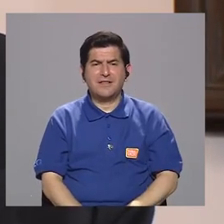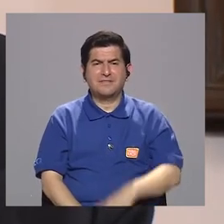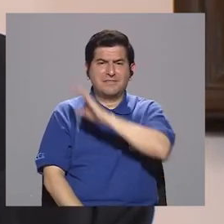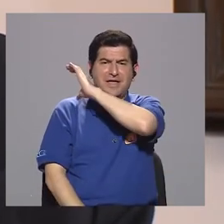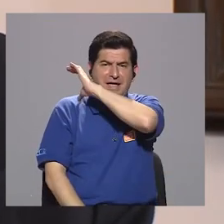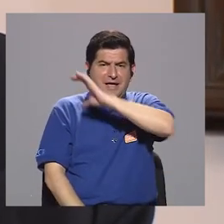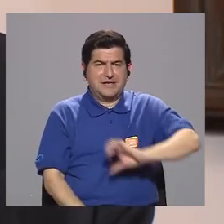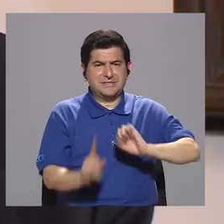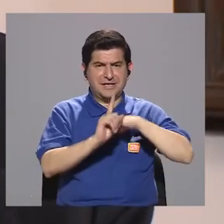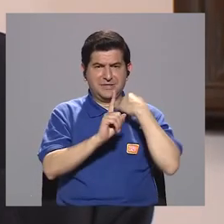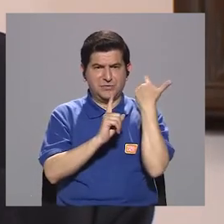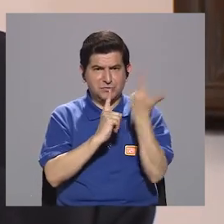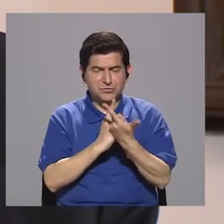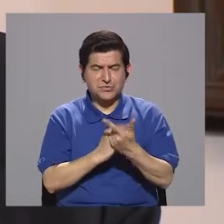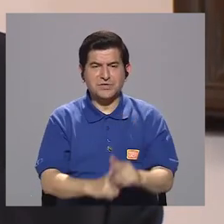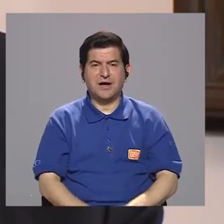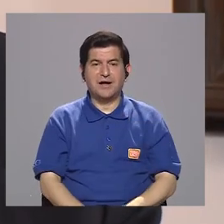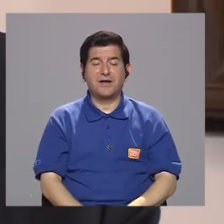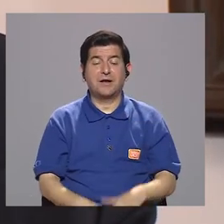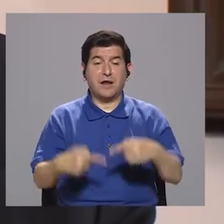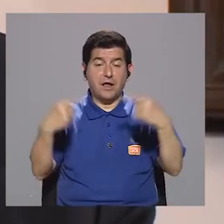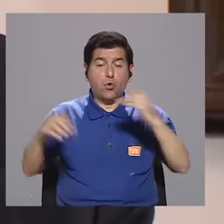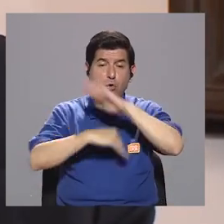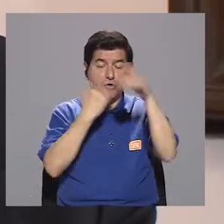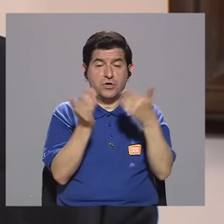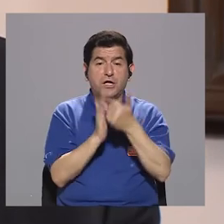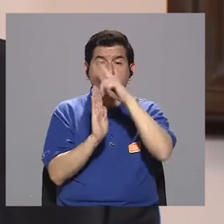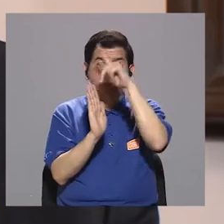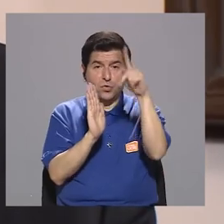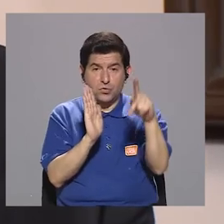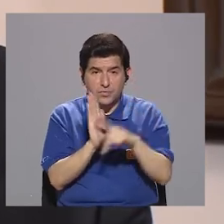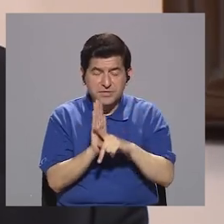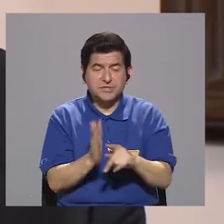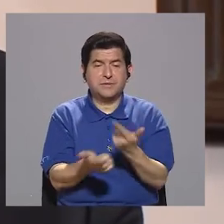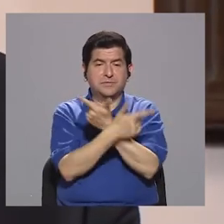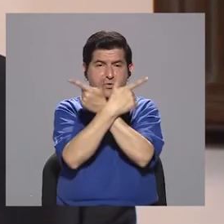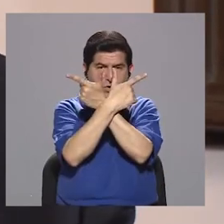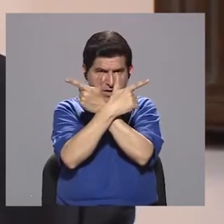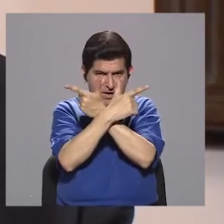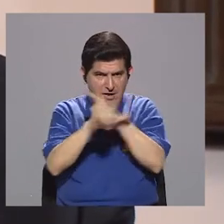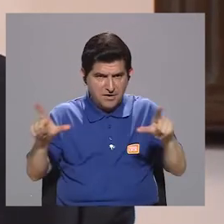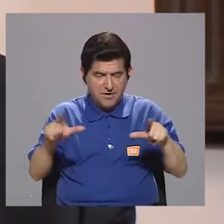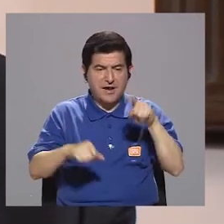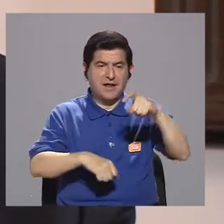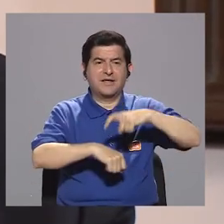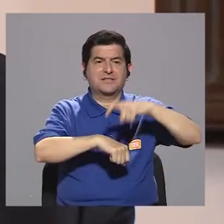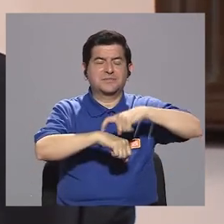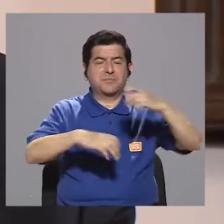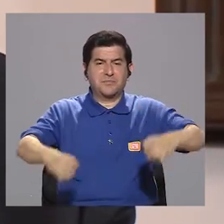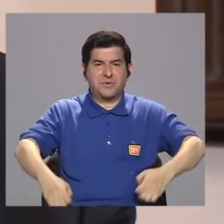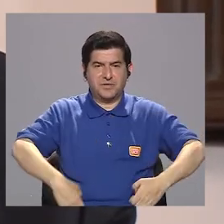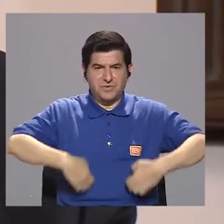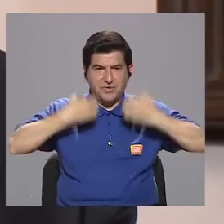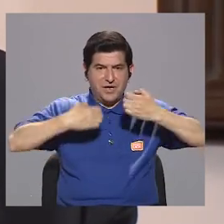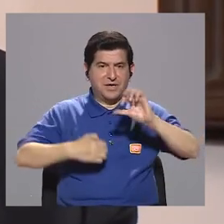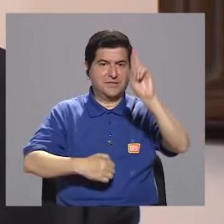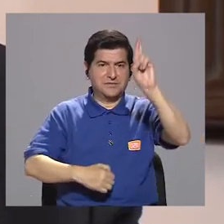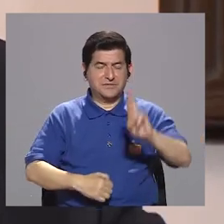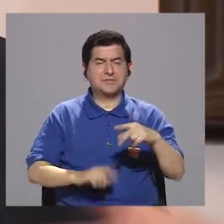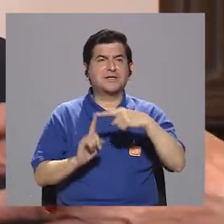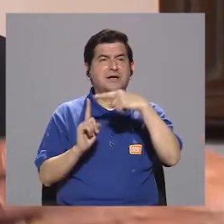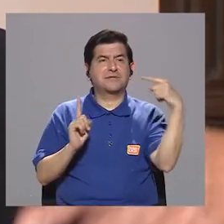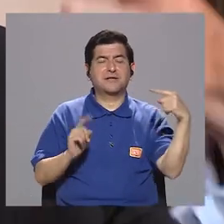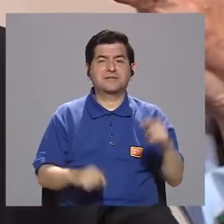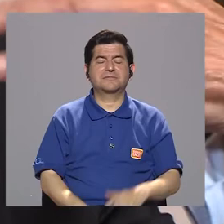social, que iba contra todos los principios del liberalismo que entonces existía en Costa Rica